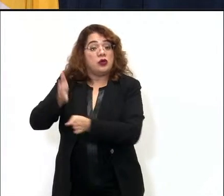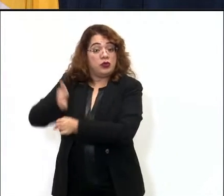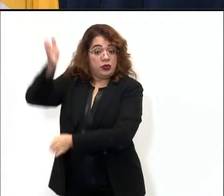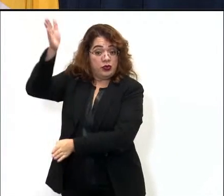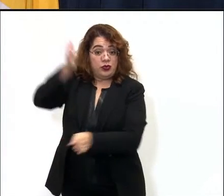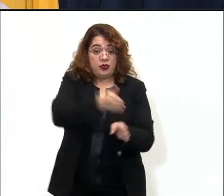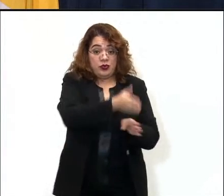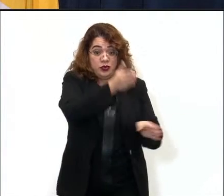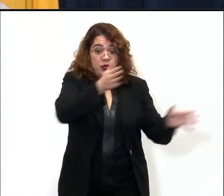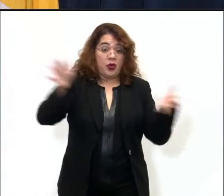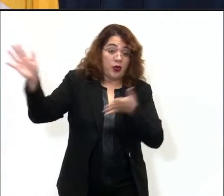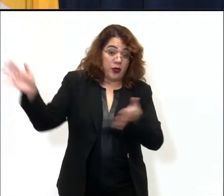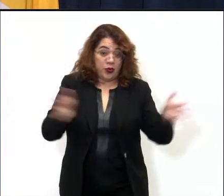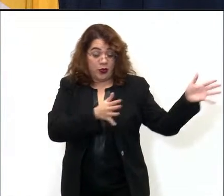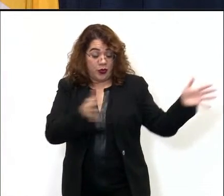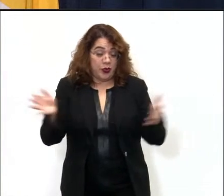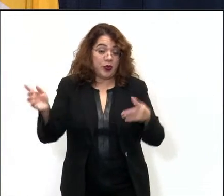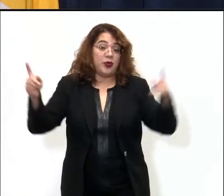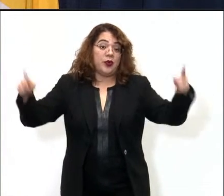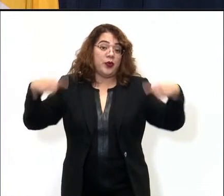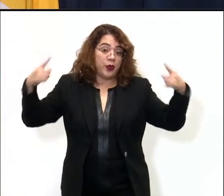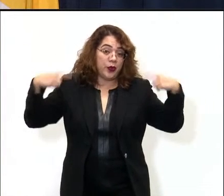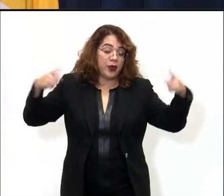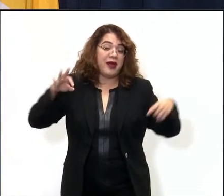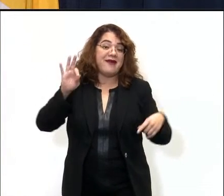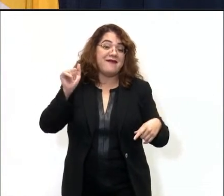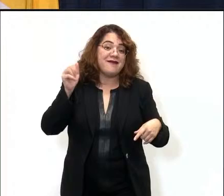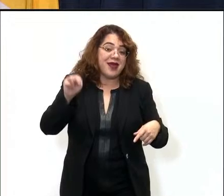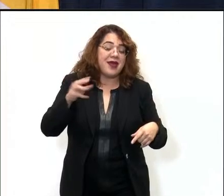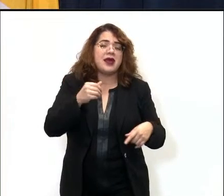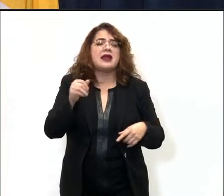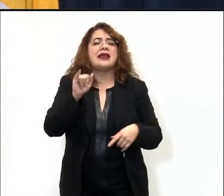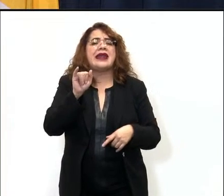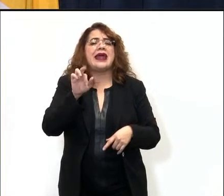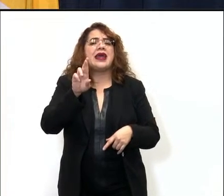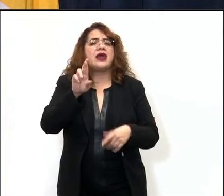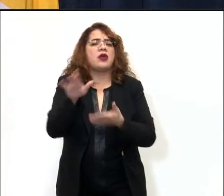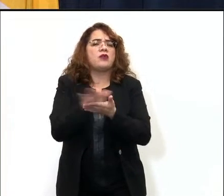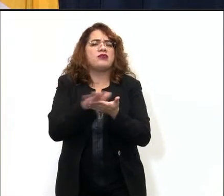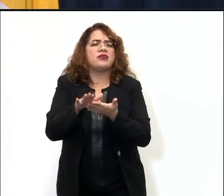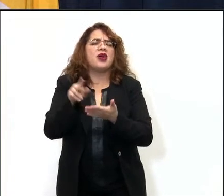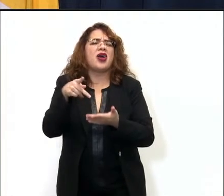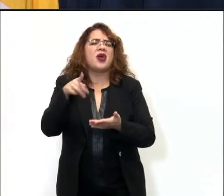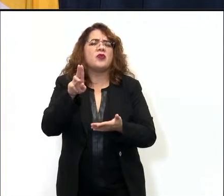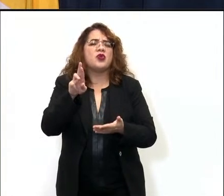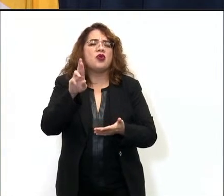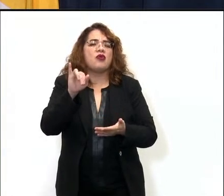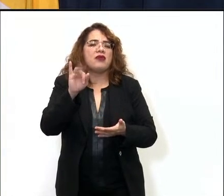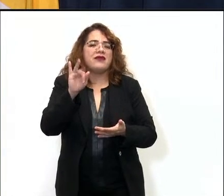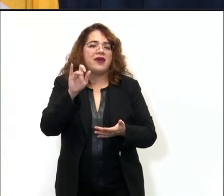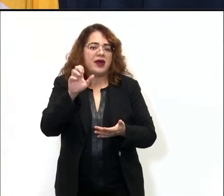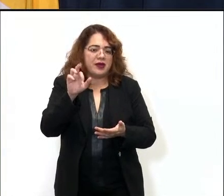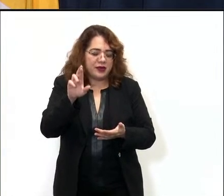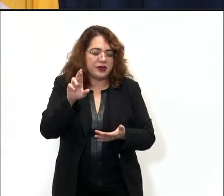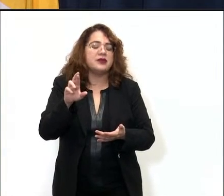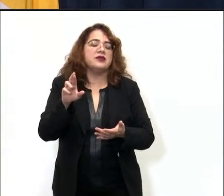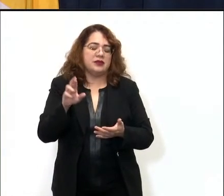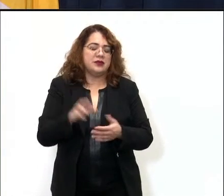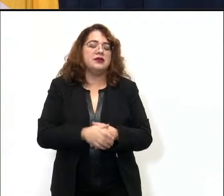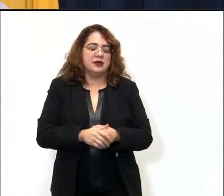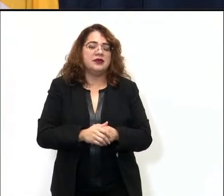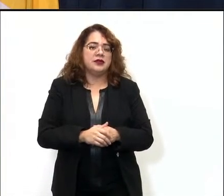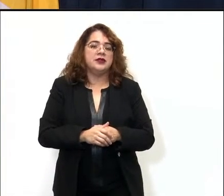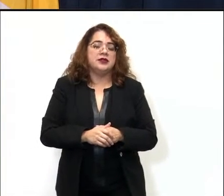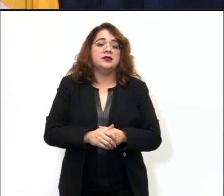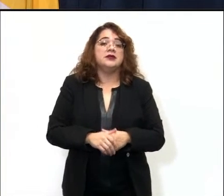las ventanas, encendiendo acondicionadores de aire y purificadores o ventiladores en ese